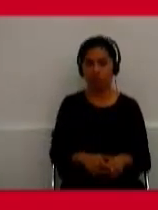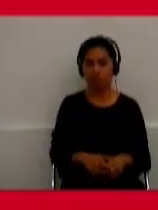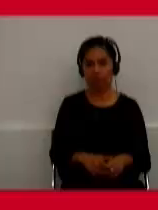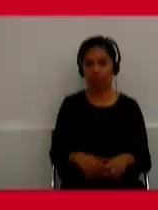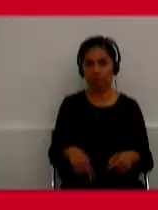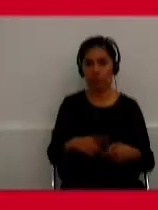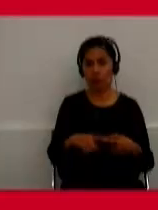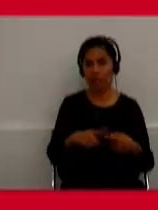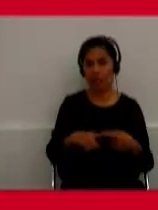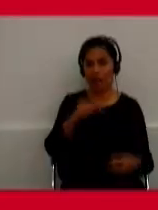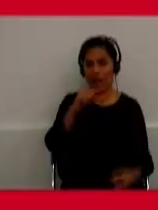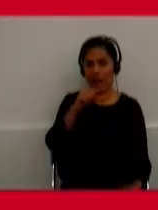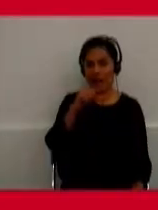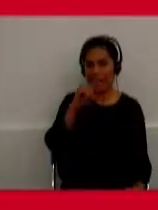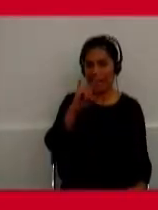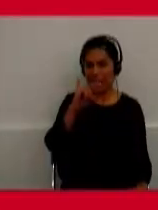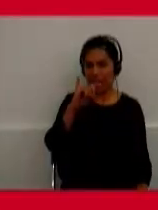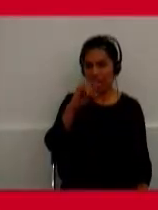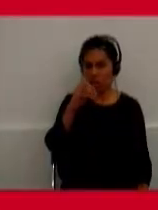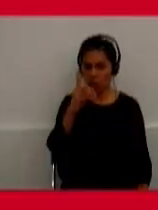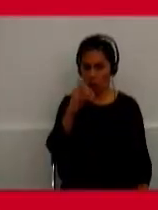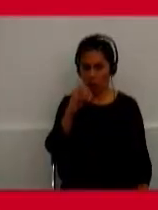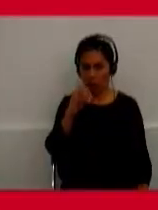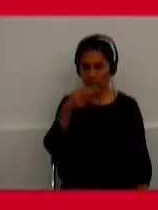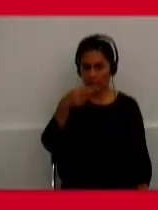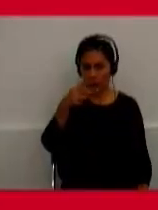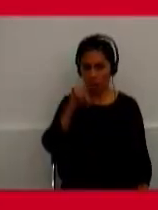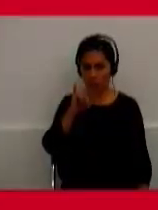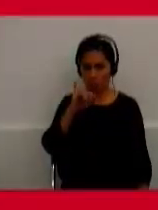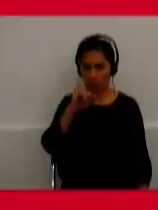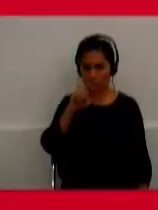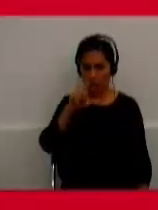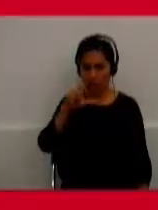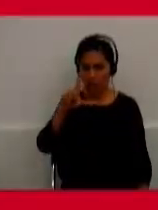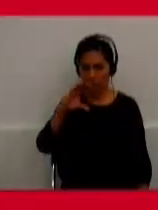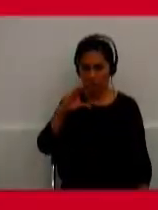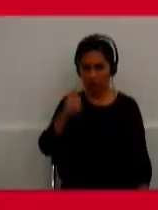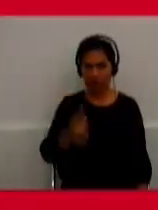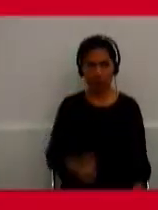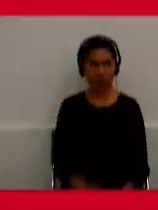Guido Wilca, por favor, adelante.